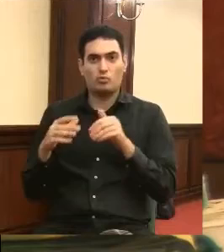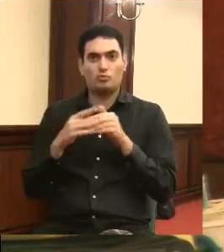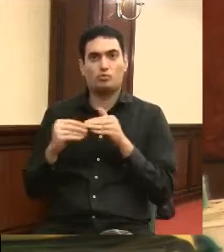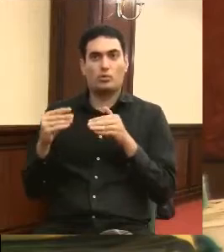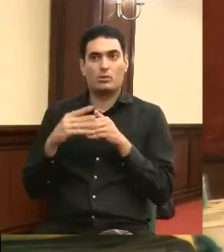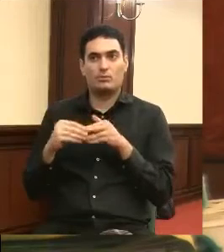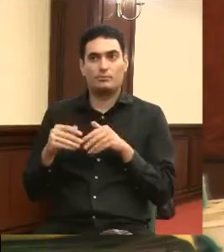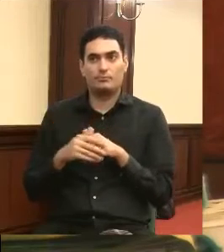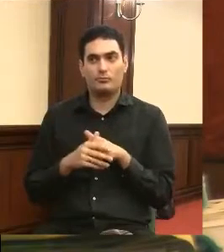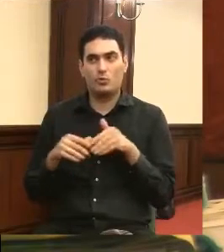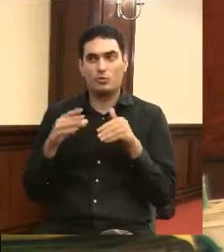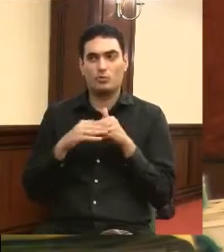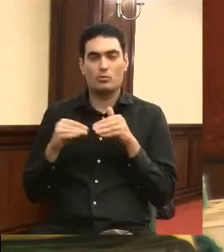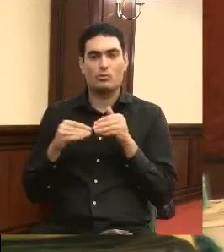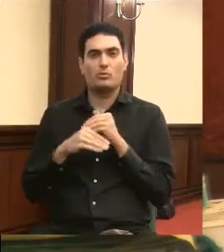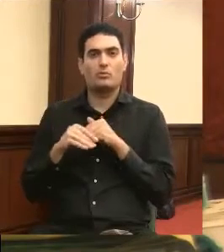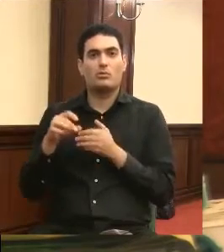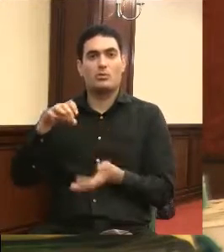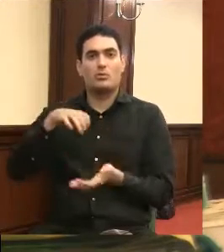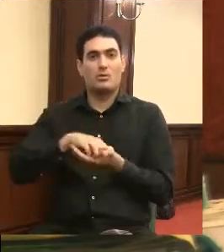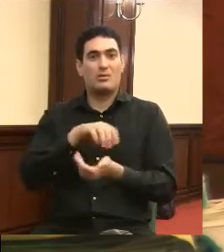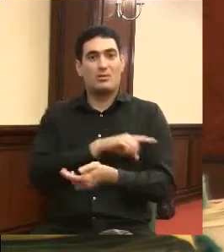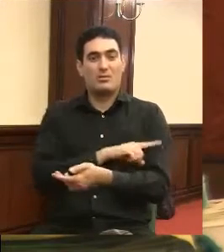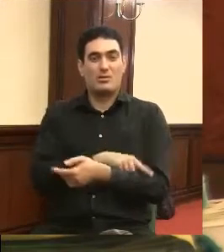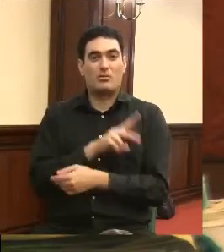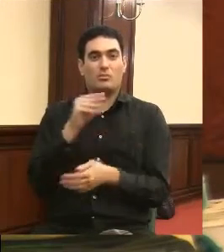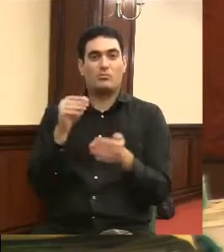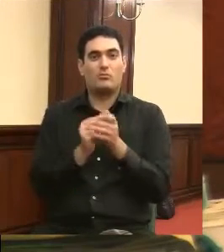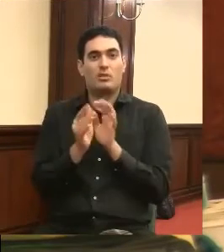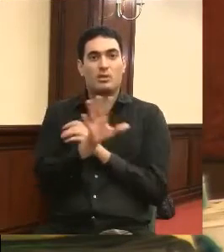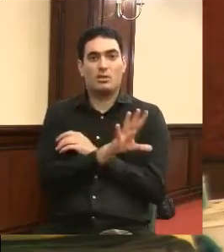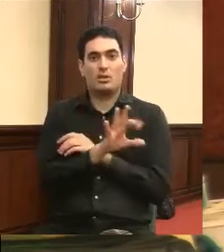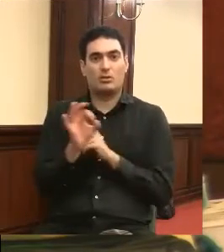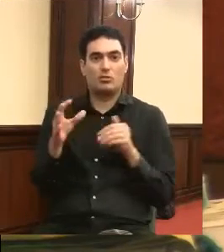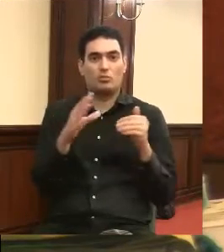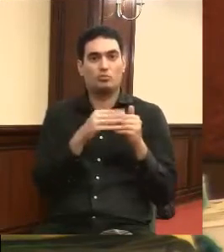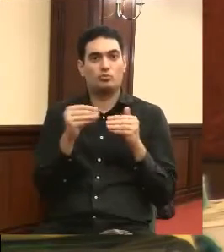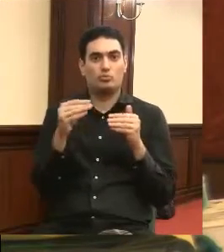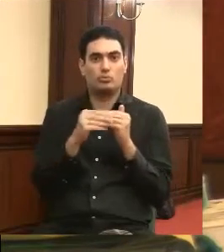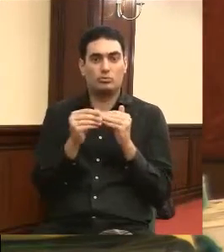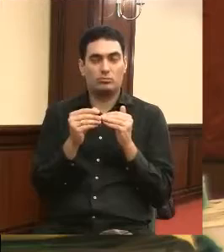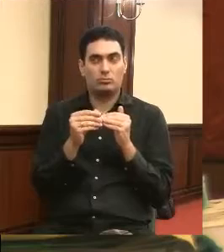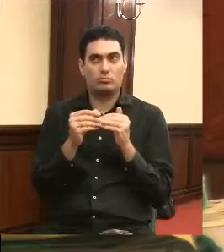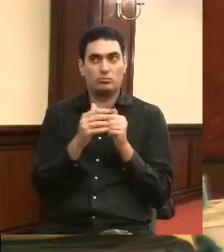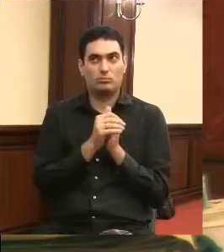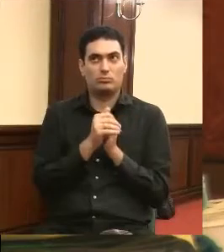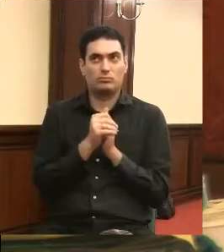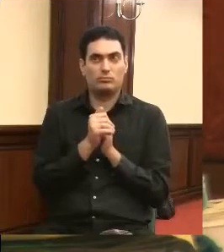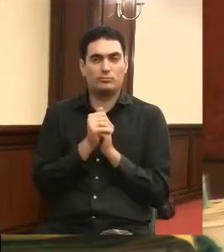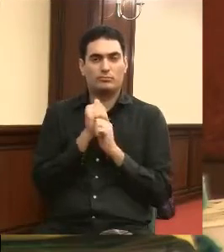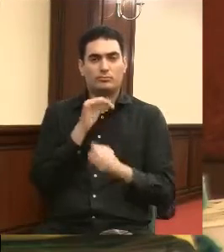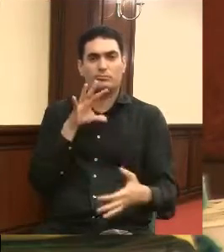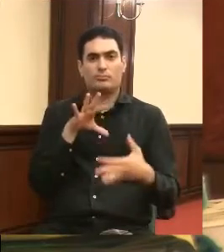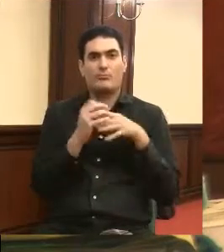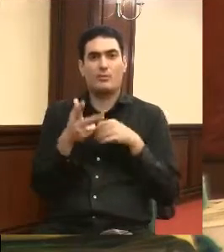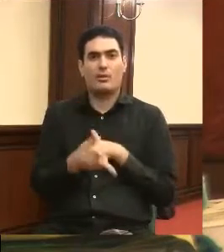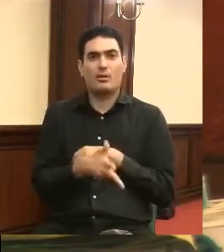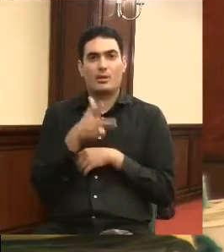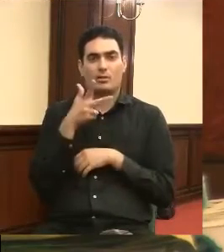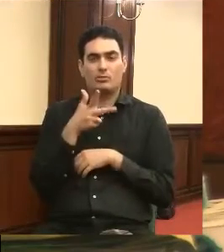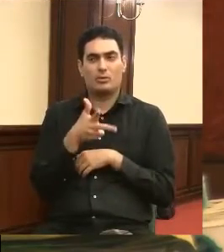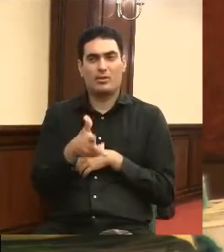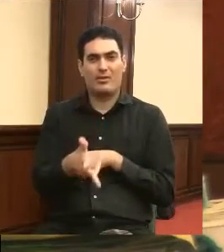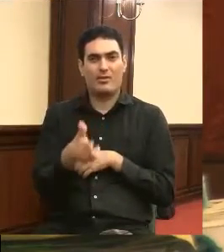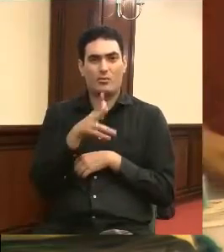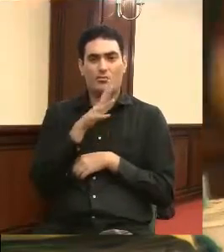reivindicaciones se puedan ejercitar. Y, por supuesto, también en la defensa de los usuarios del Virgin Active, 2.500 usuarios, que